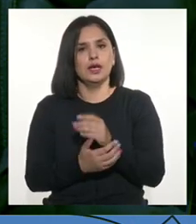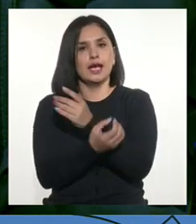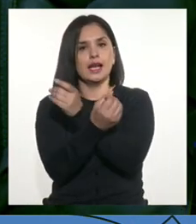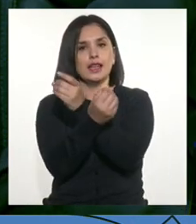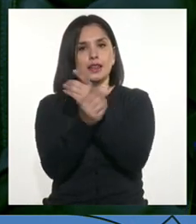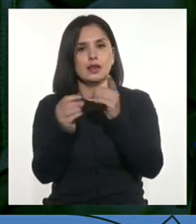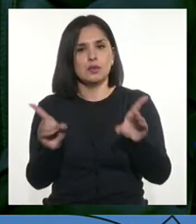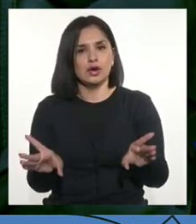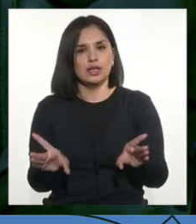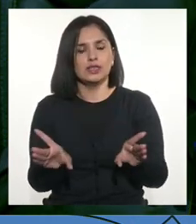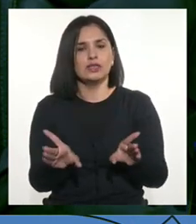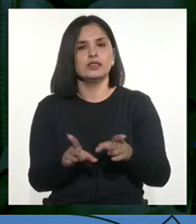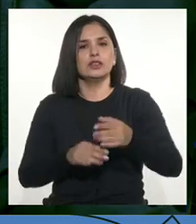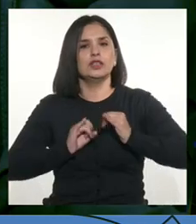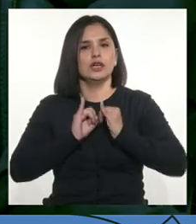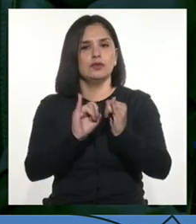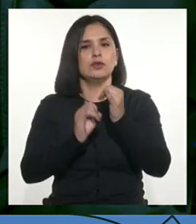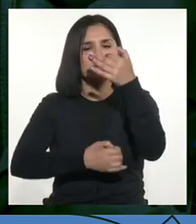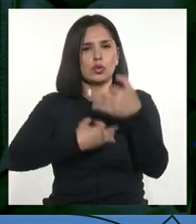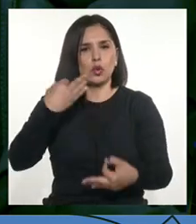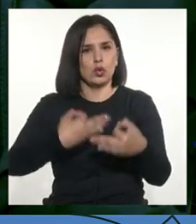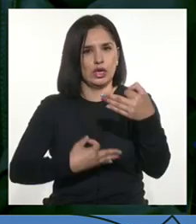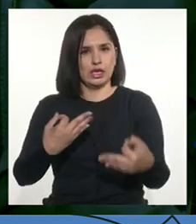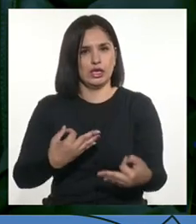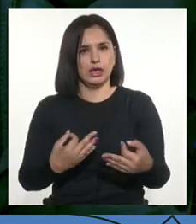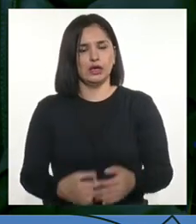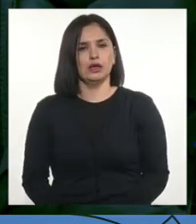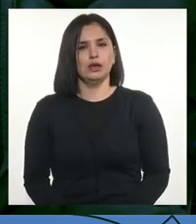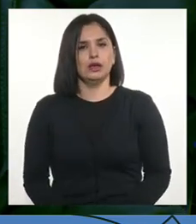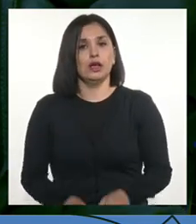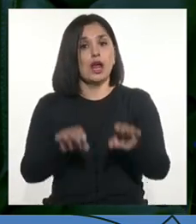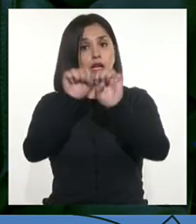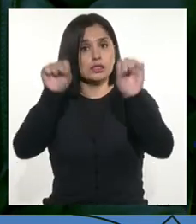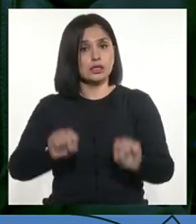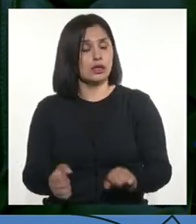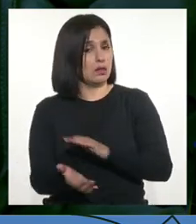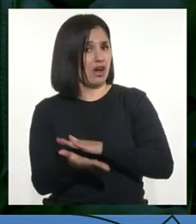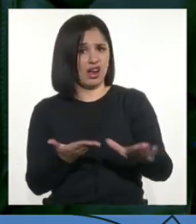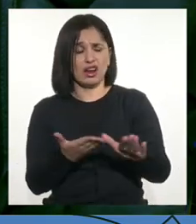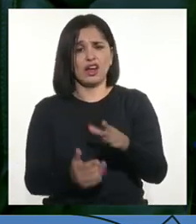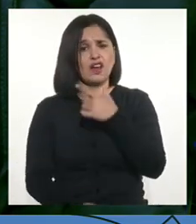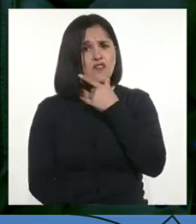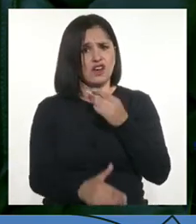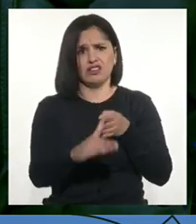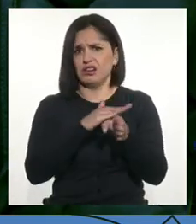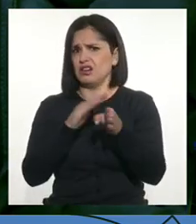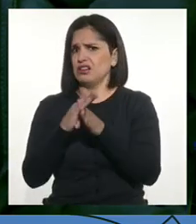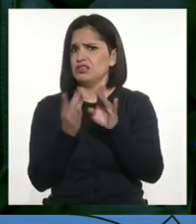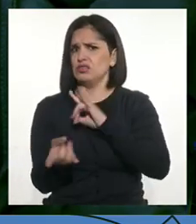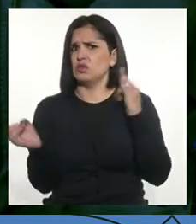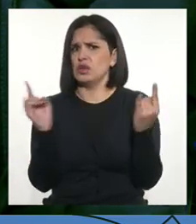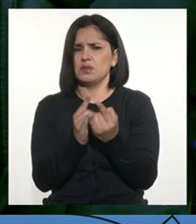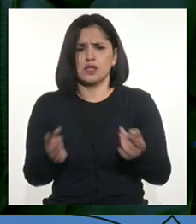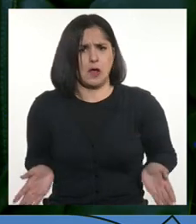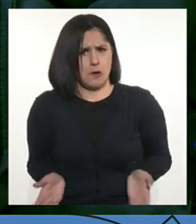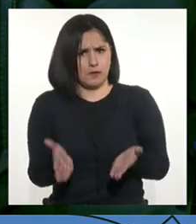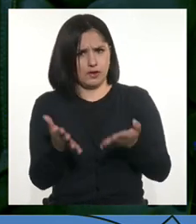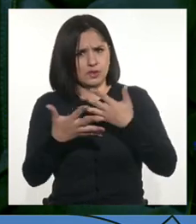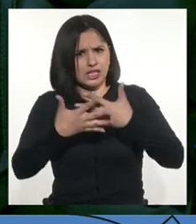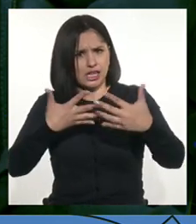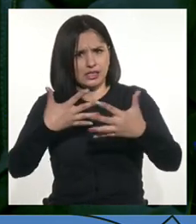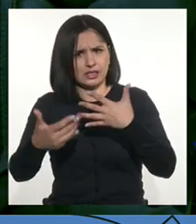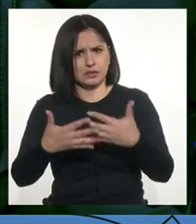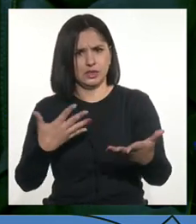de la información jurídica sistema gratuito de fácil acceso universal fomentar la transparencia